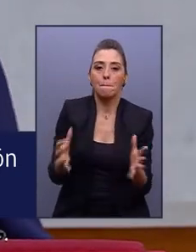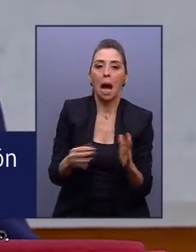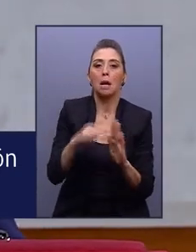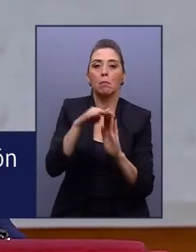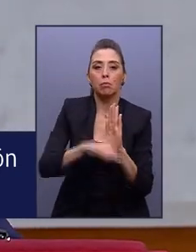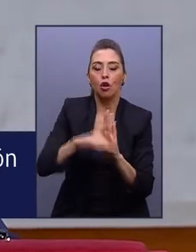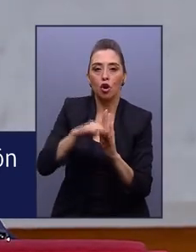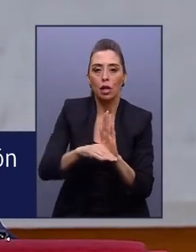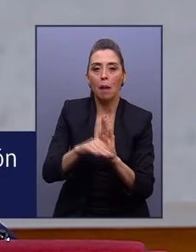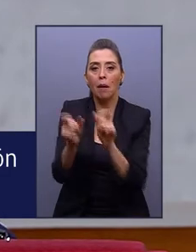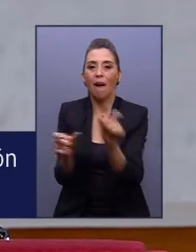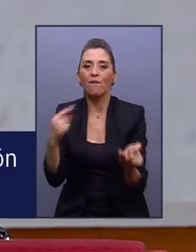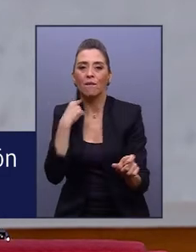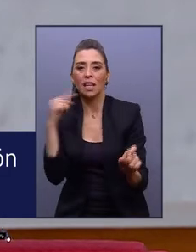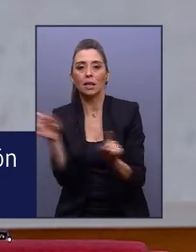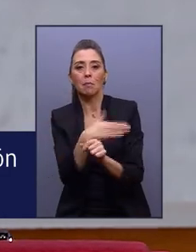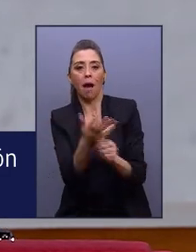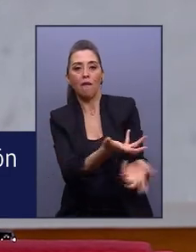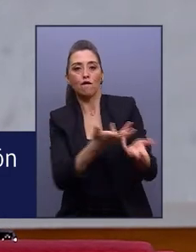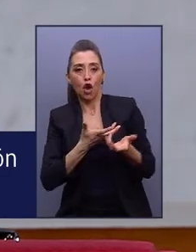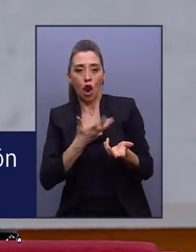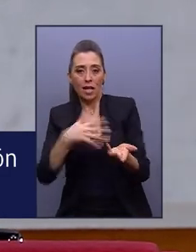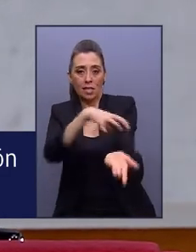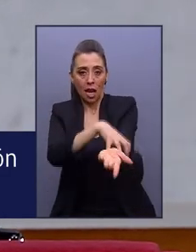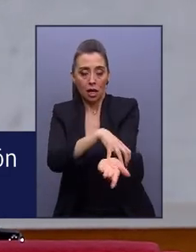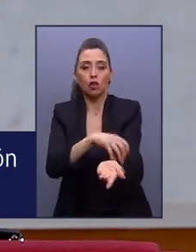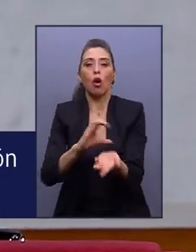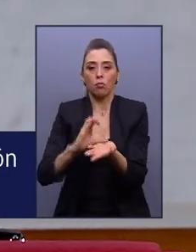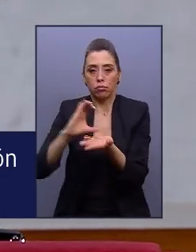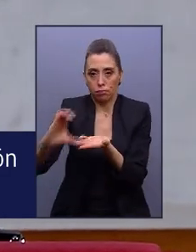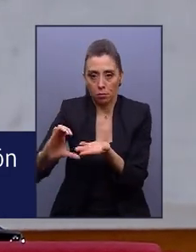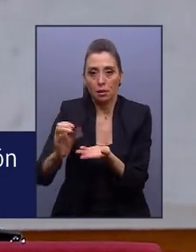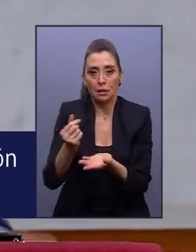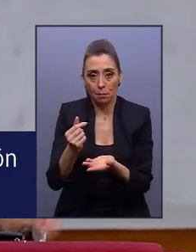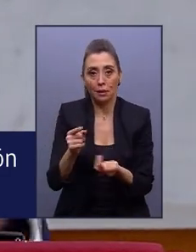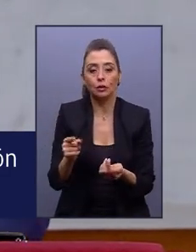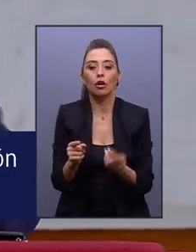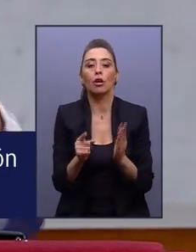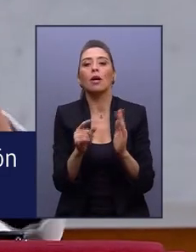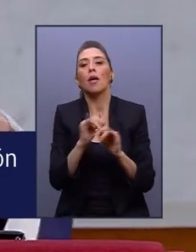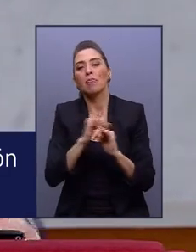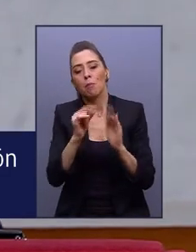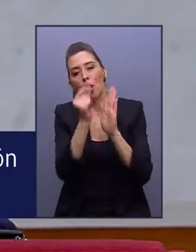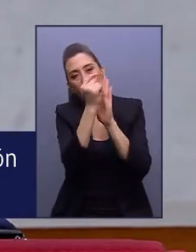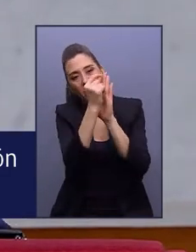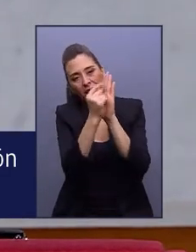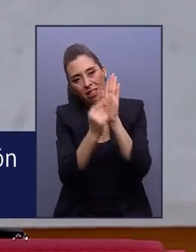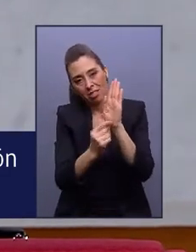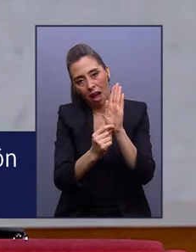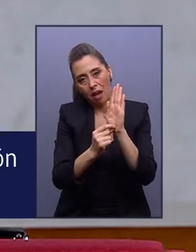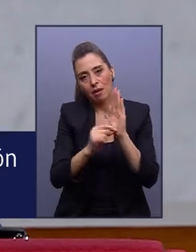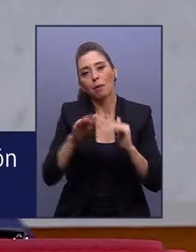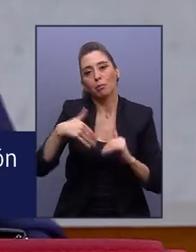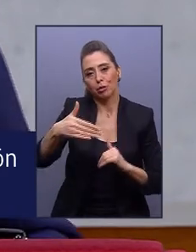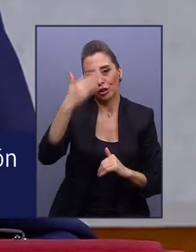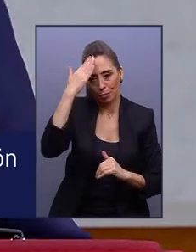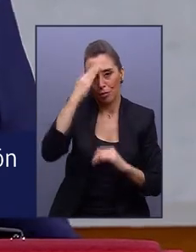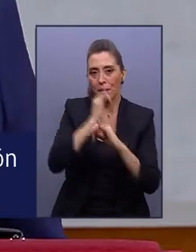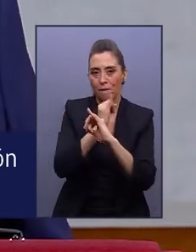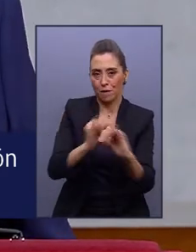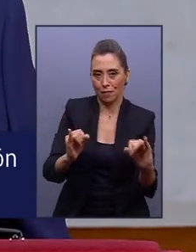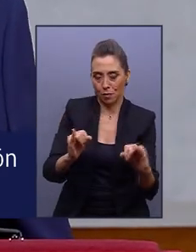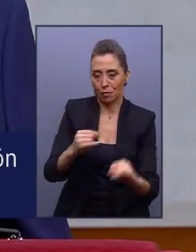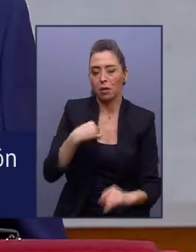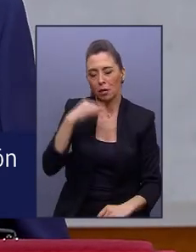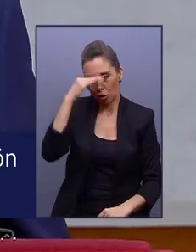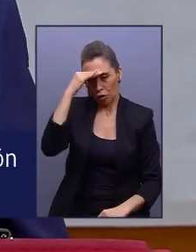reparación de todas las víctimas de violencia en la región. Confío que el detalle lo daremos, como digo, en los próximos días.